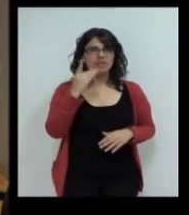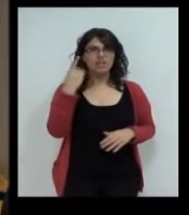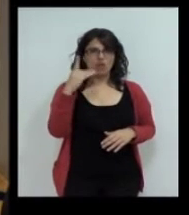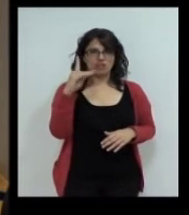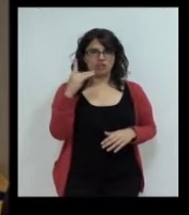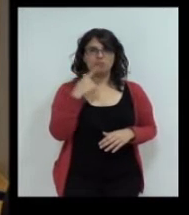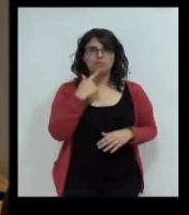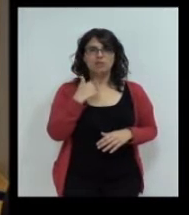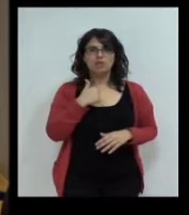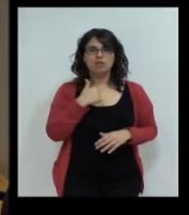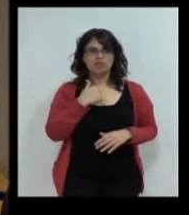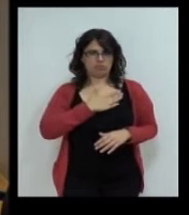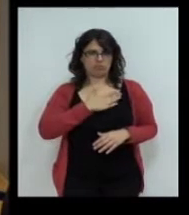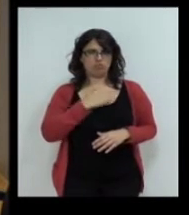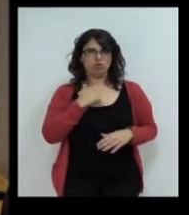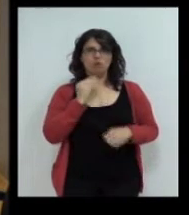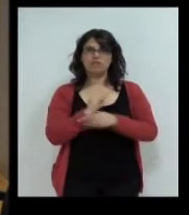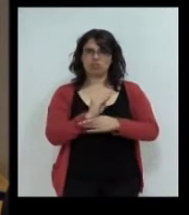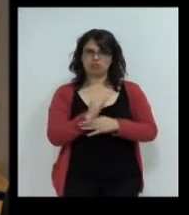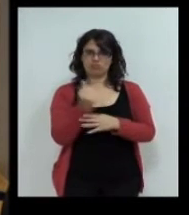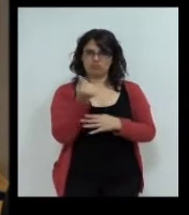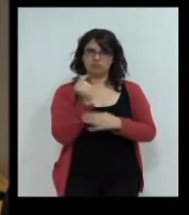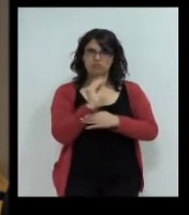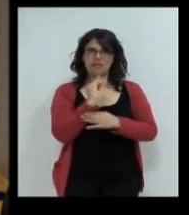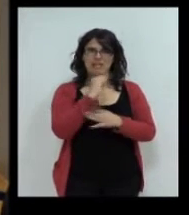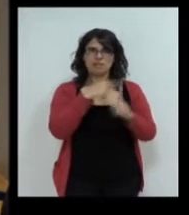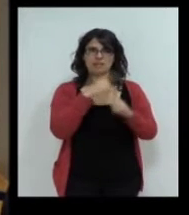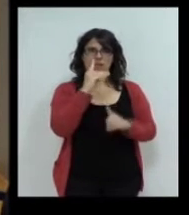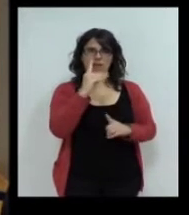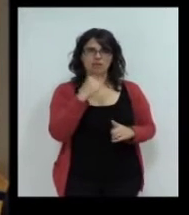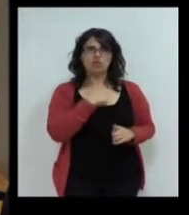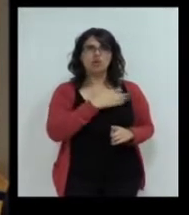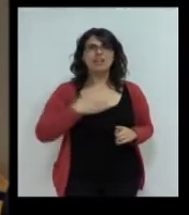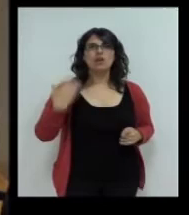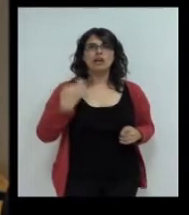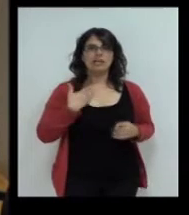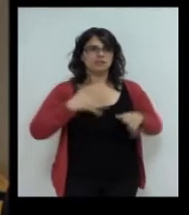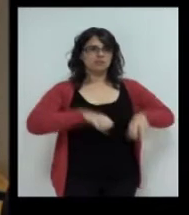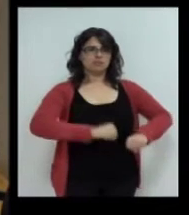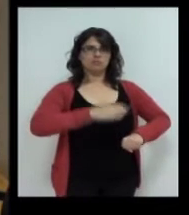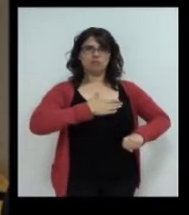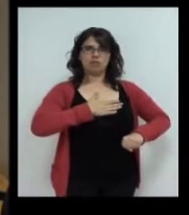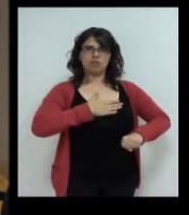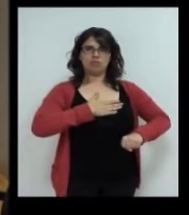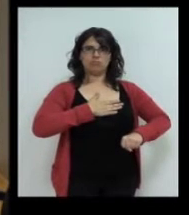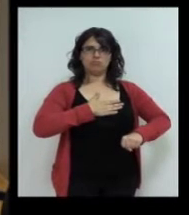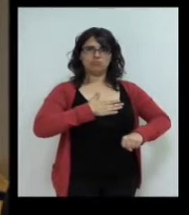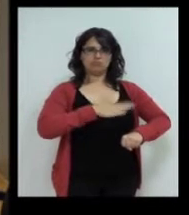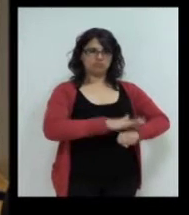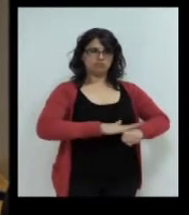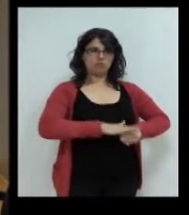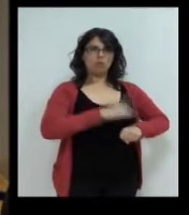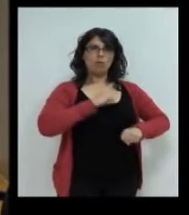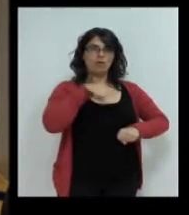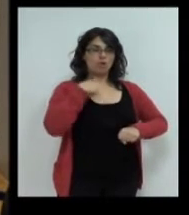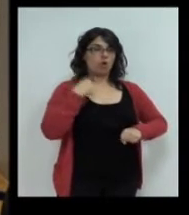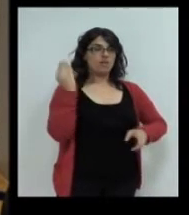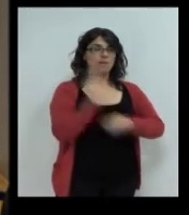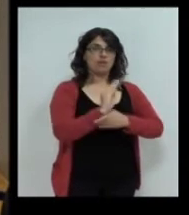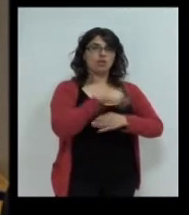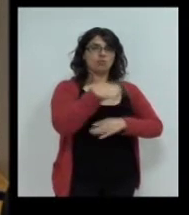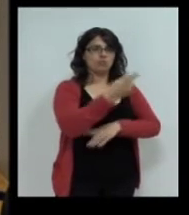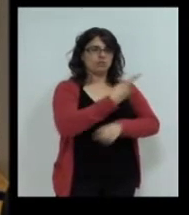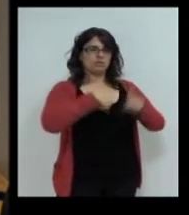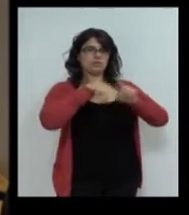hago inversión en I+D. Lógicamente, lo que quiero es dominar el mercado, no dominar el mercado. Tener un retorno de su inversión. Tener un retorno de la... Hay O sea, una eso